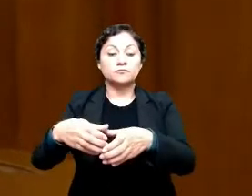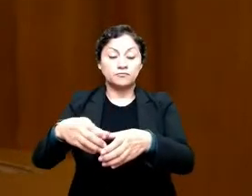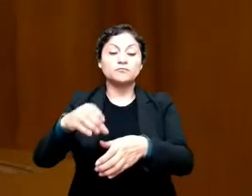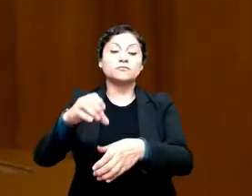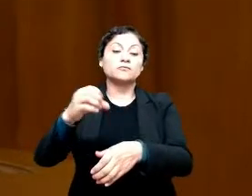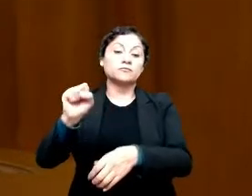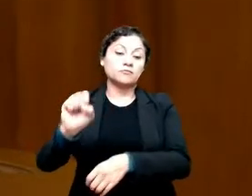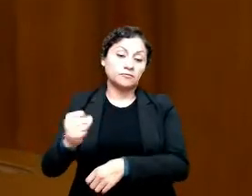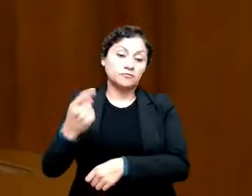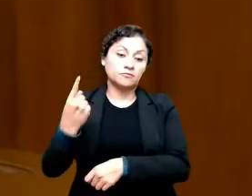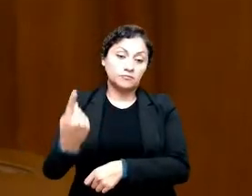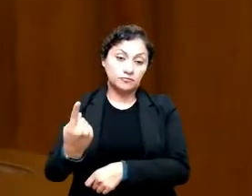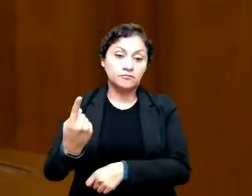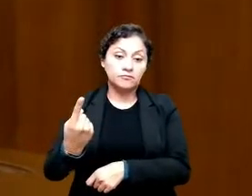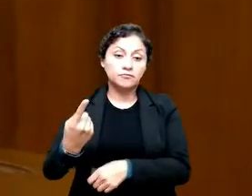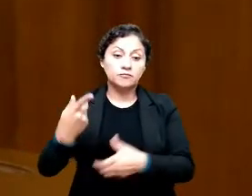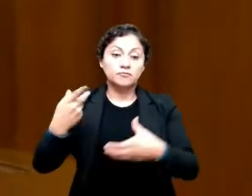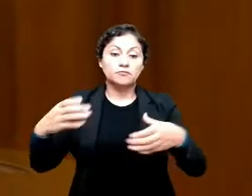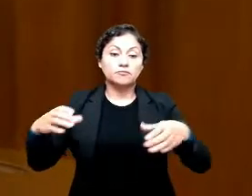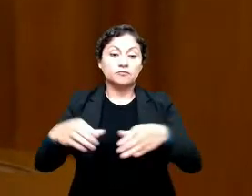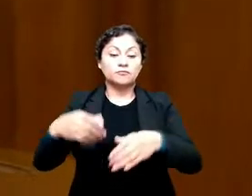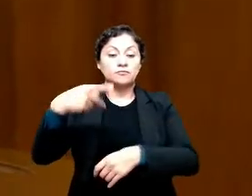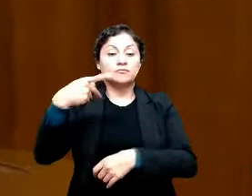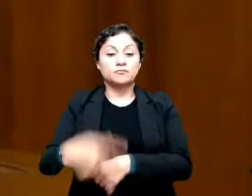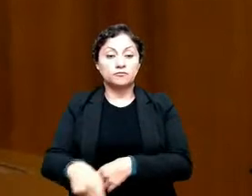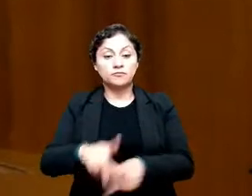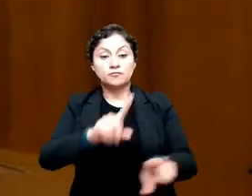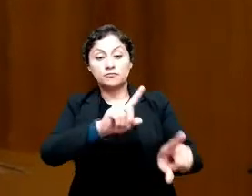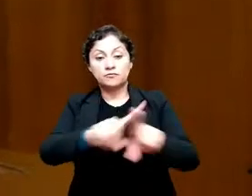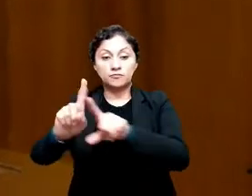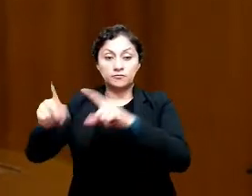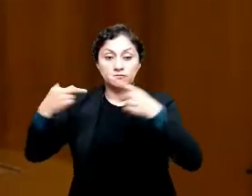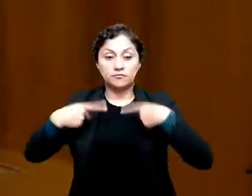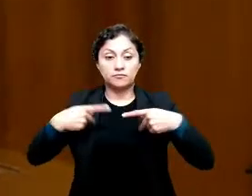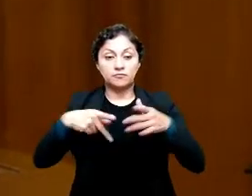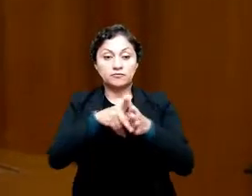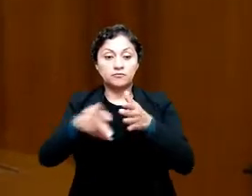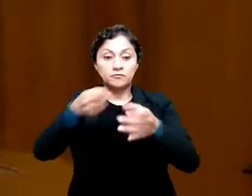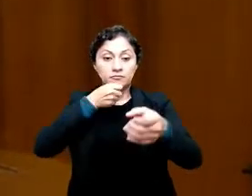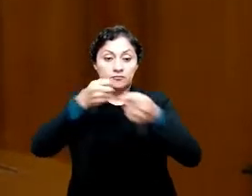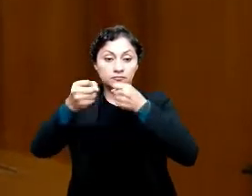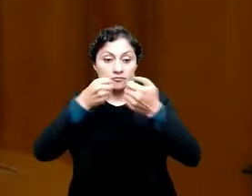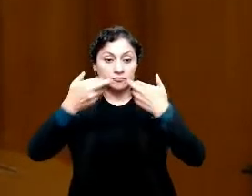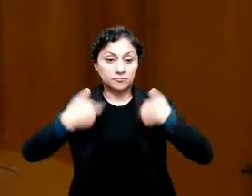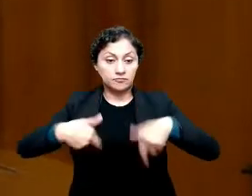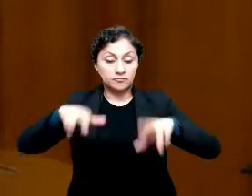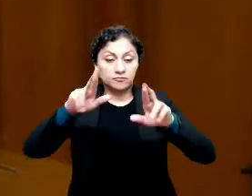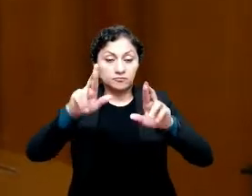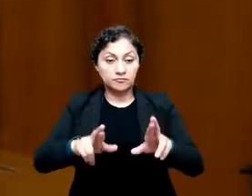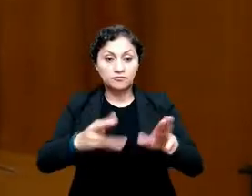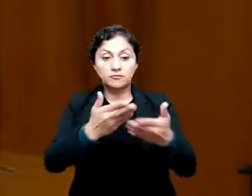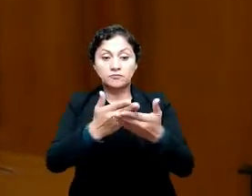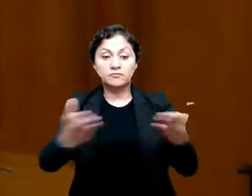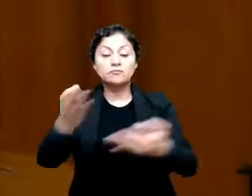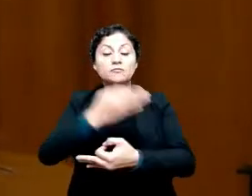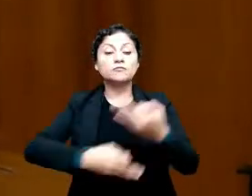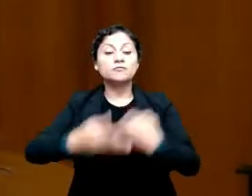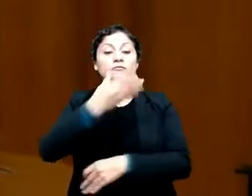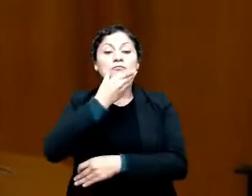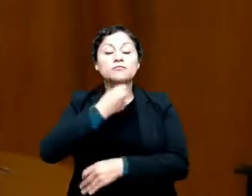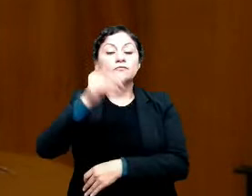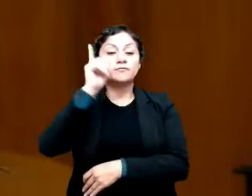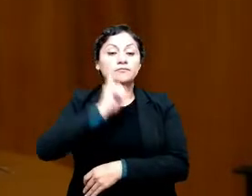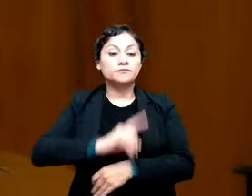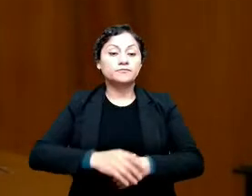Local. Estimados representantes de los medios de comunicación, señoras y señores,